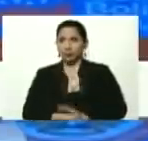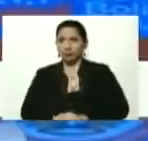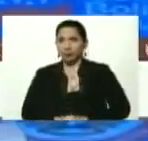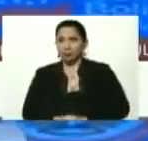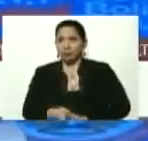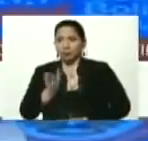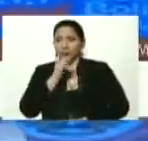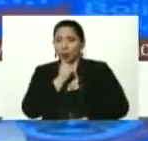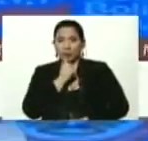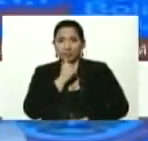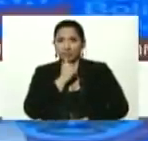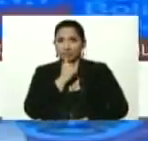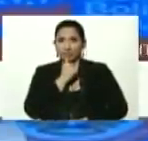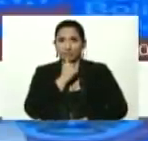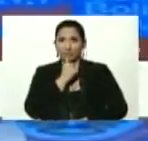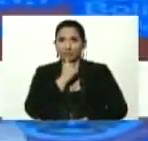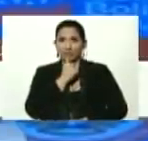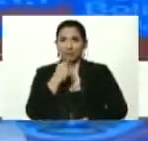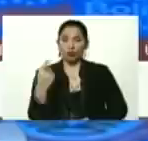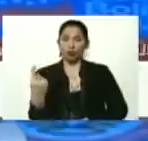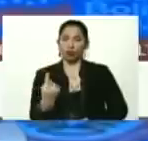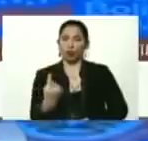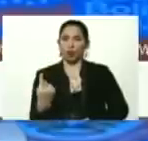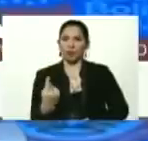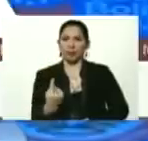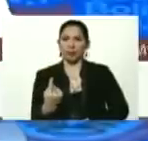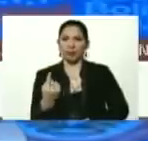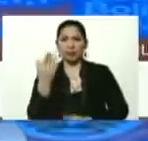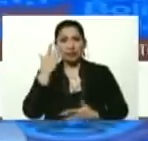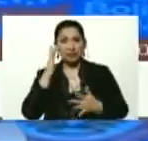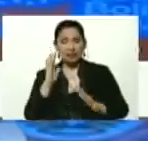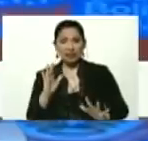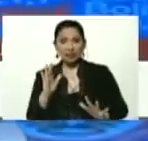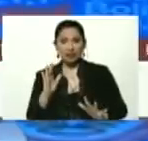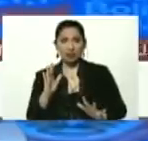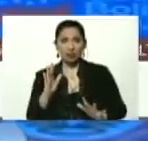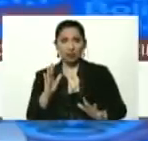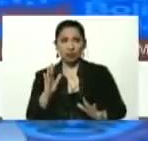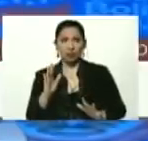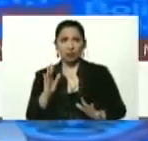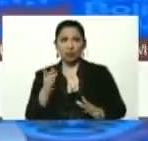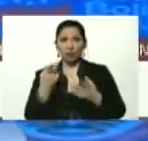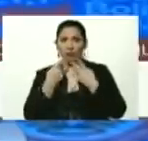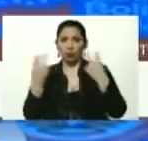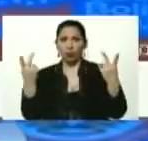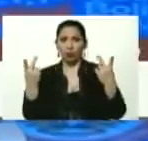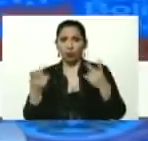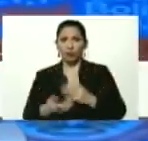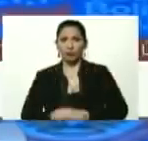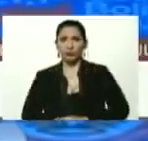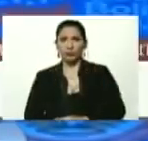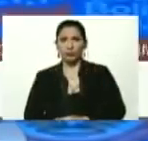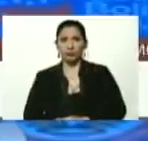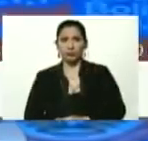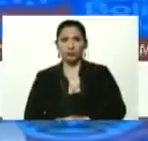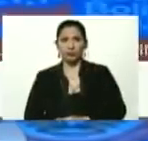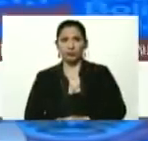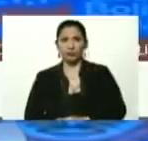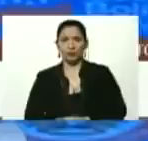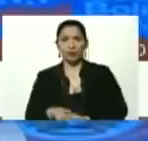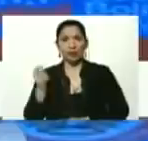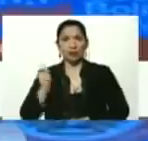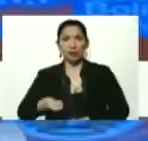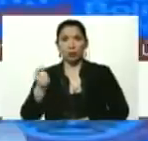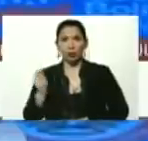No existe. Solamente ni ha sido circulado entre los tribunales